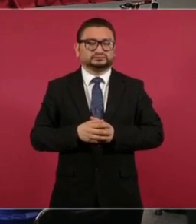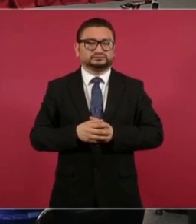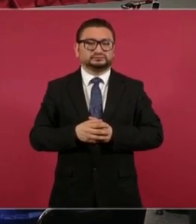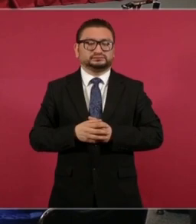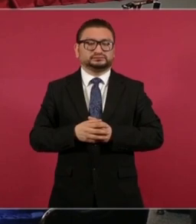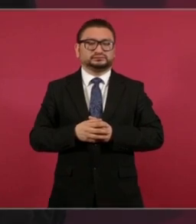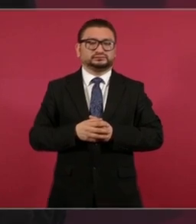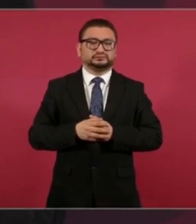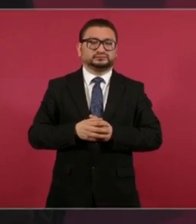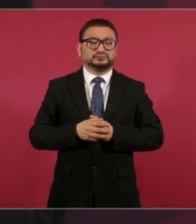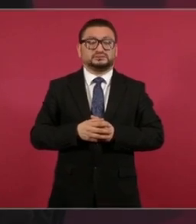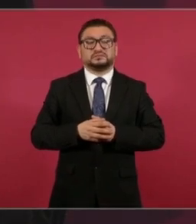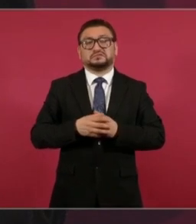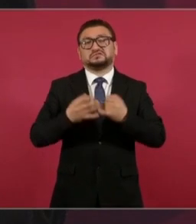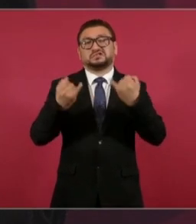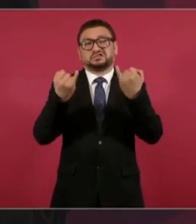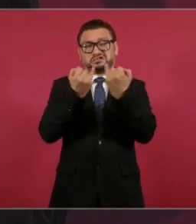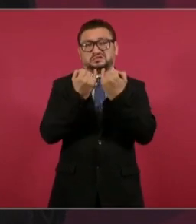y